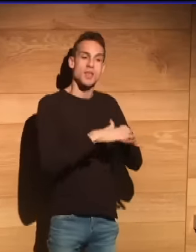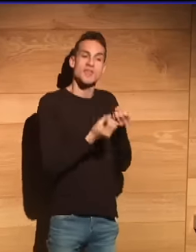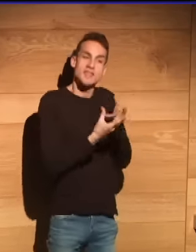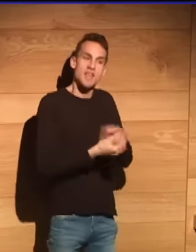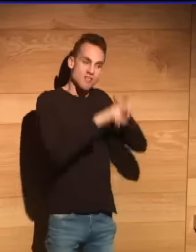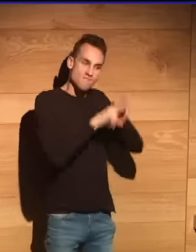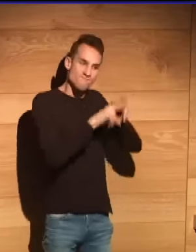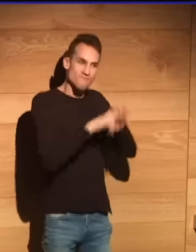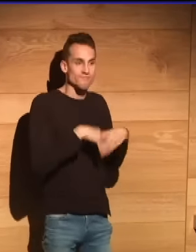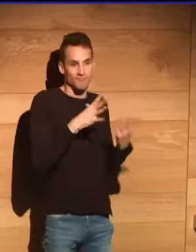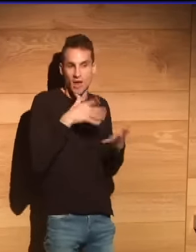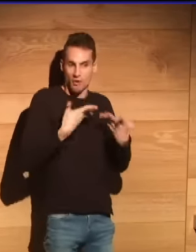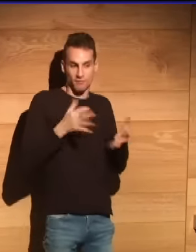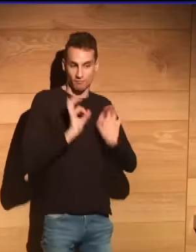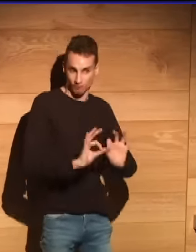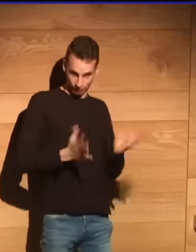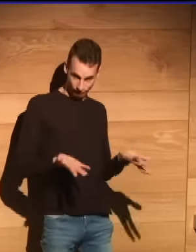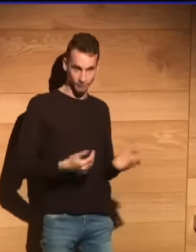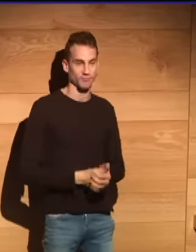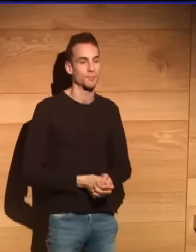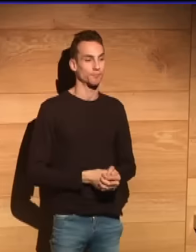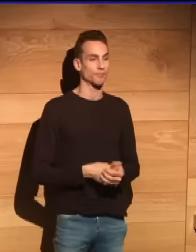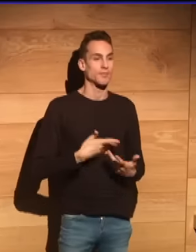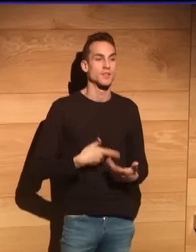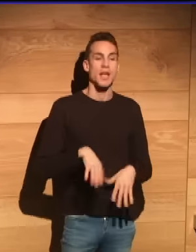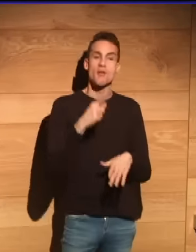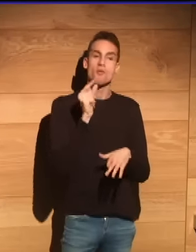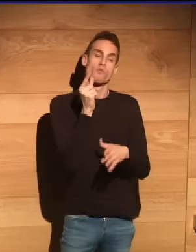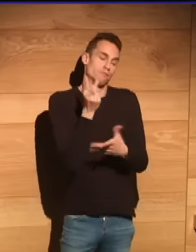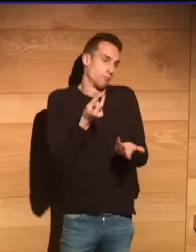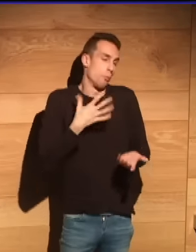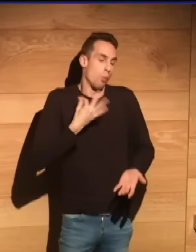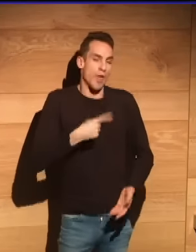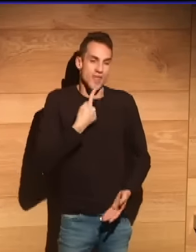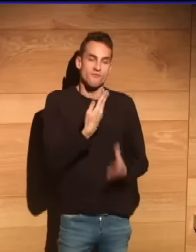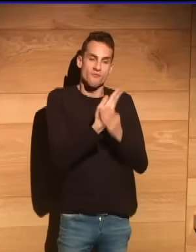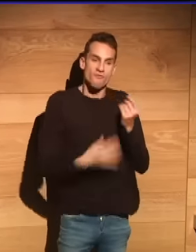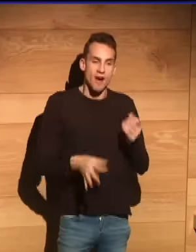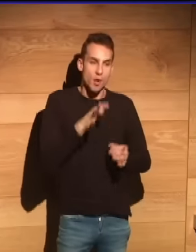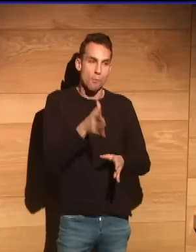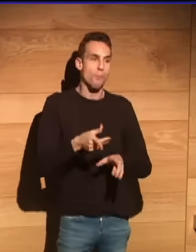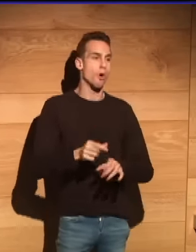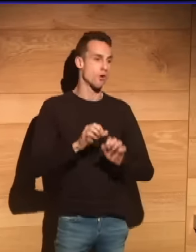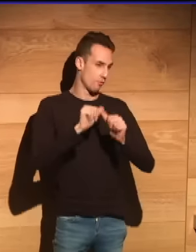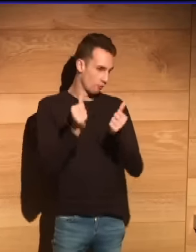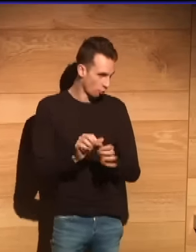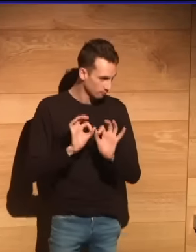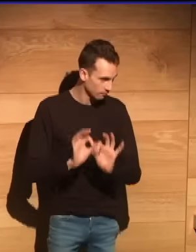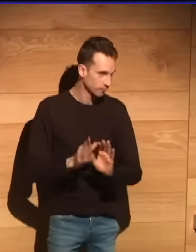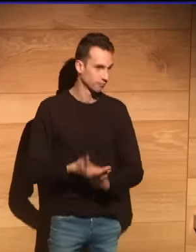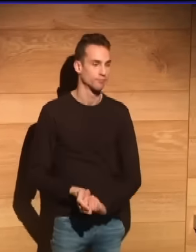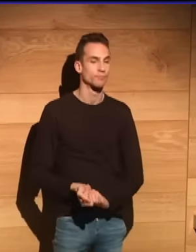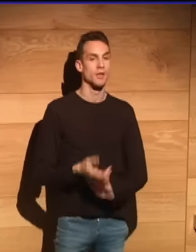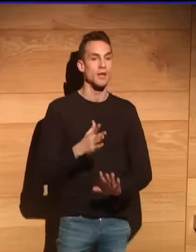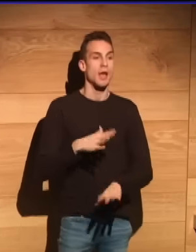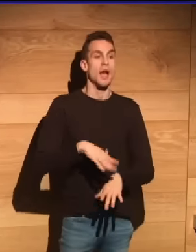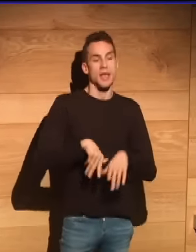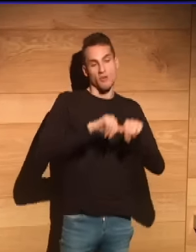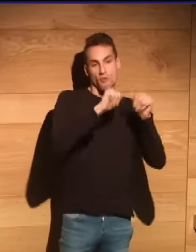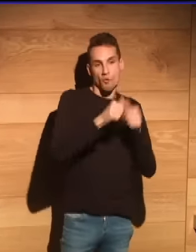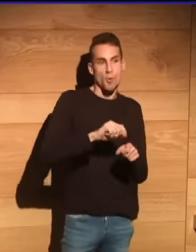propio, diríamos, error del propio método, ¿no? Pero que hoy en día se está subsanando. hay varias maneras de introducir el sesgo en un